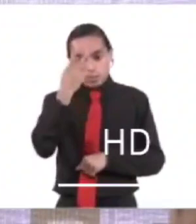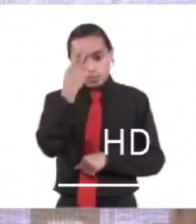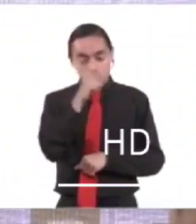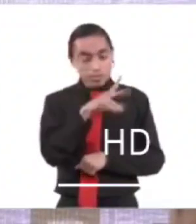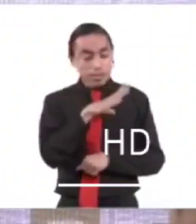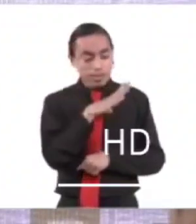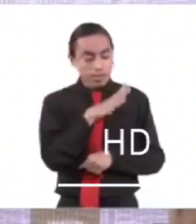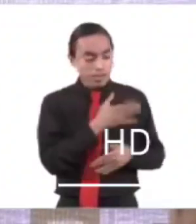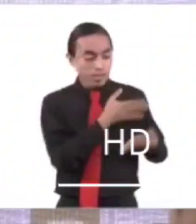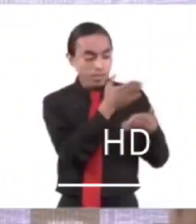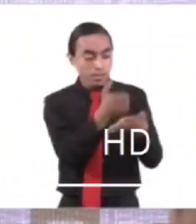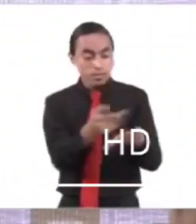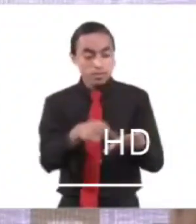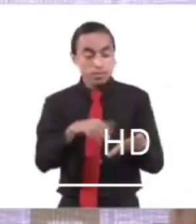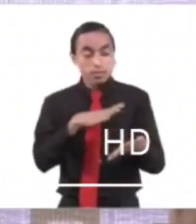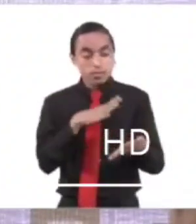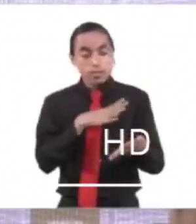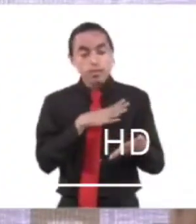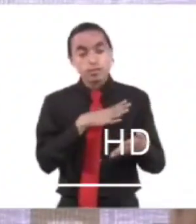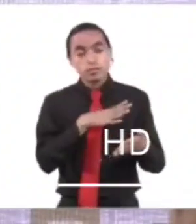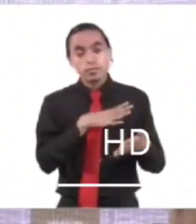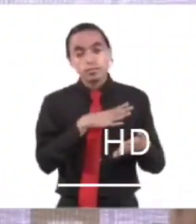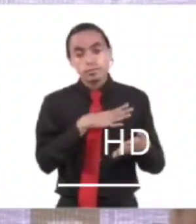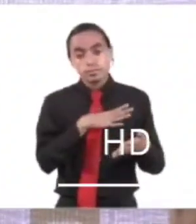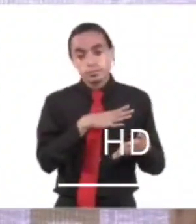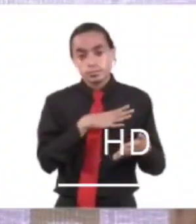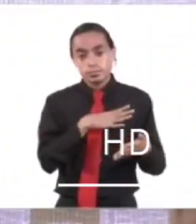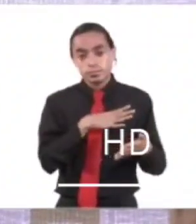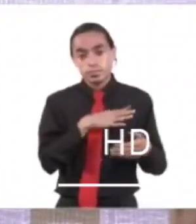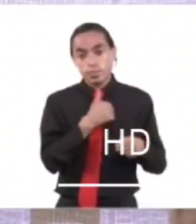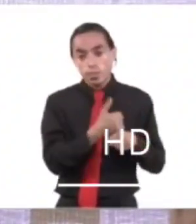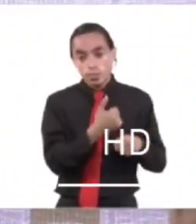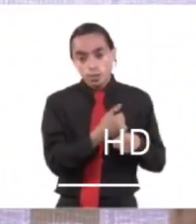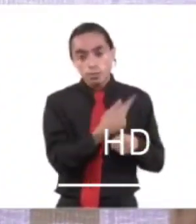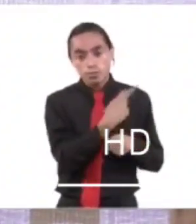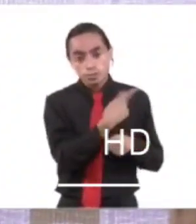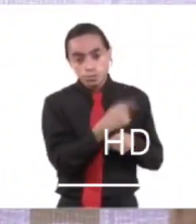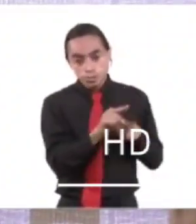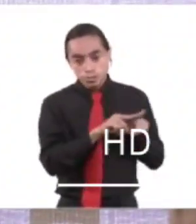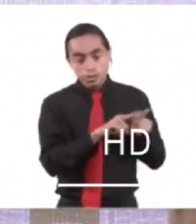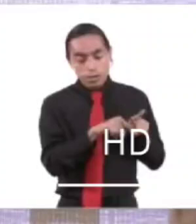mi abuelo y algunos de sus hermanos llegaron a Portales.